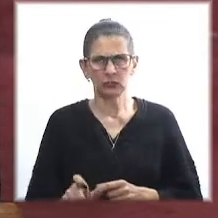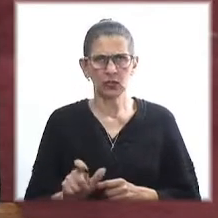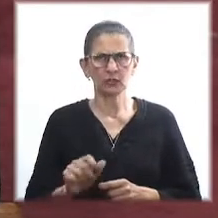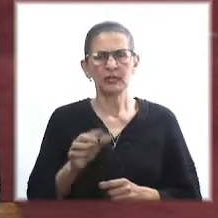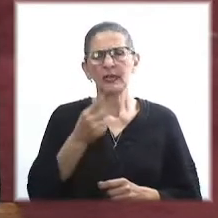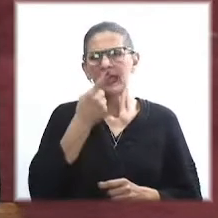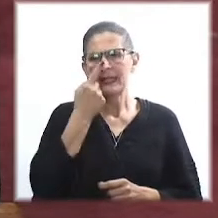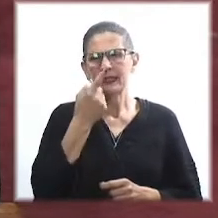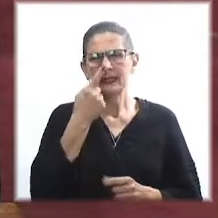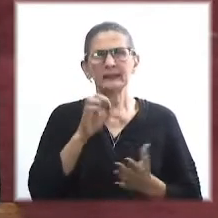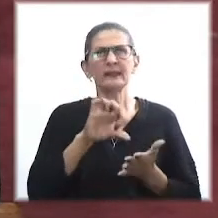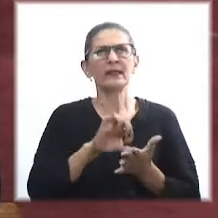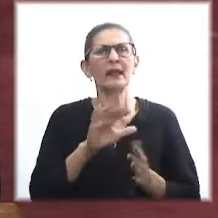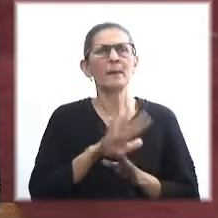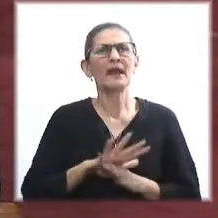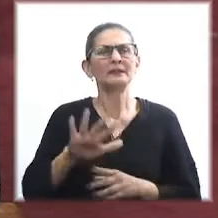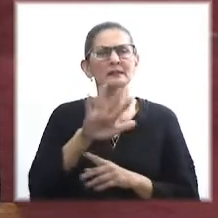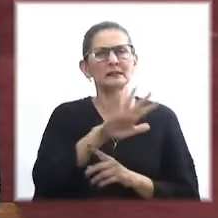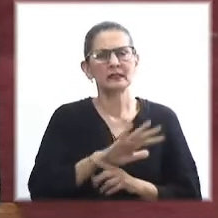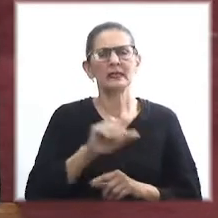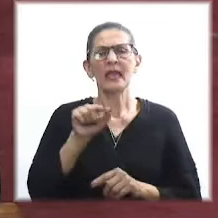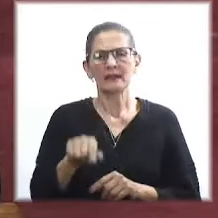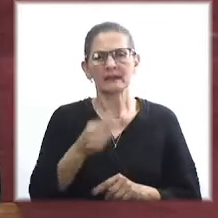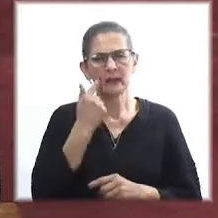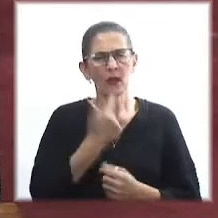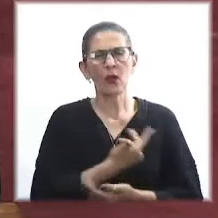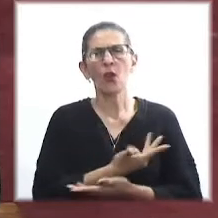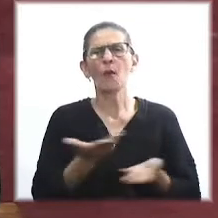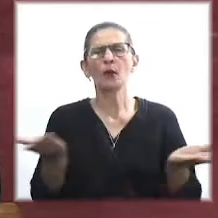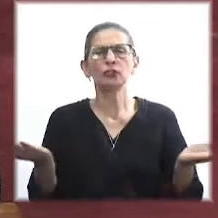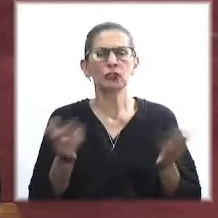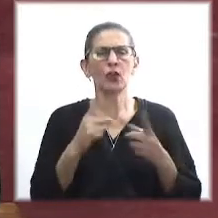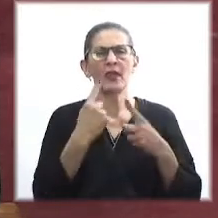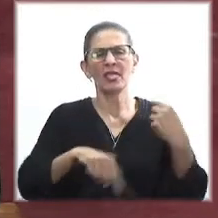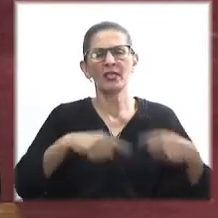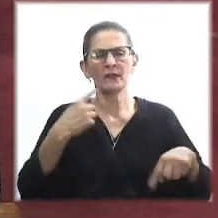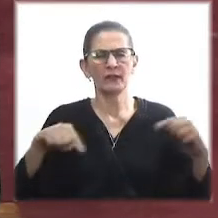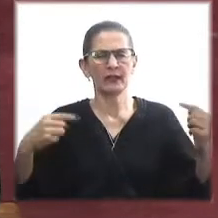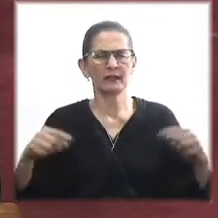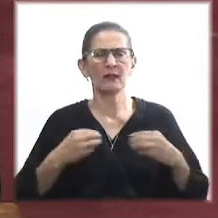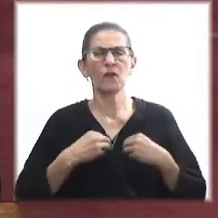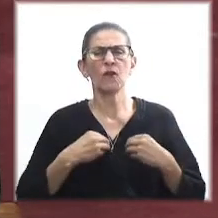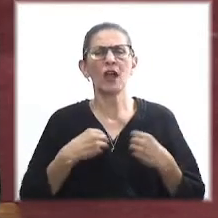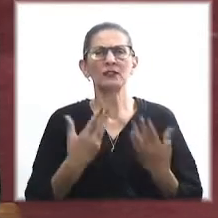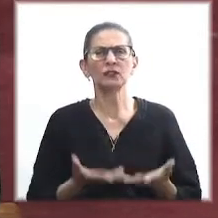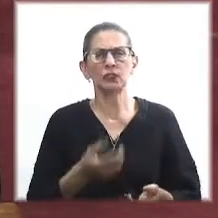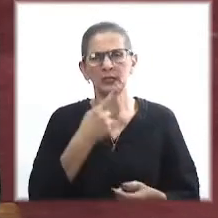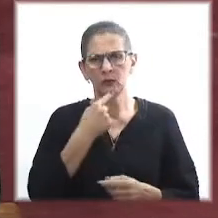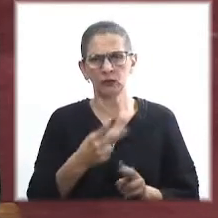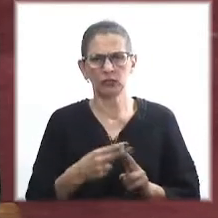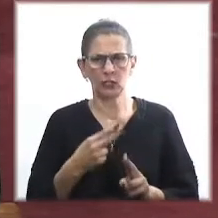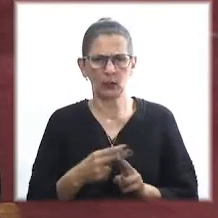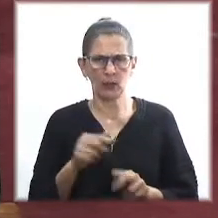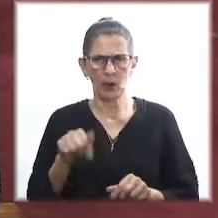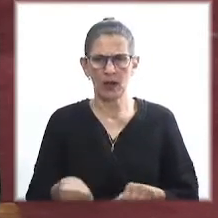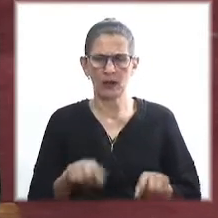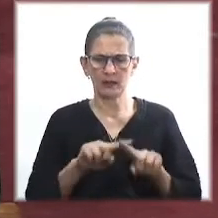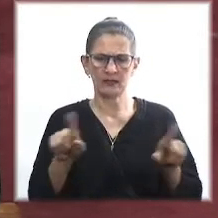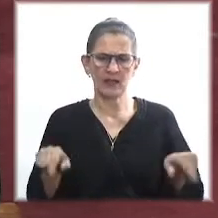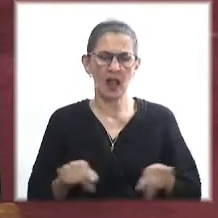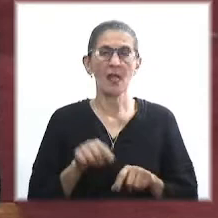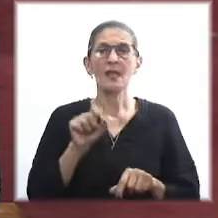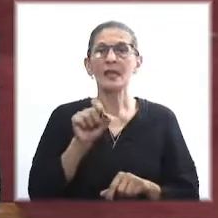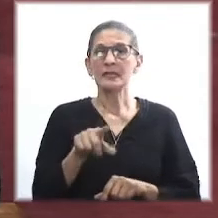del interés del país, y así lo demostró en distintas ocasiones que fueron mencionadas aquí en sala. Creo que